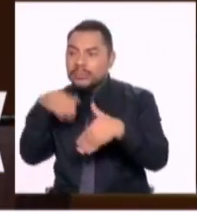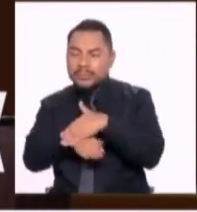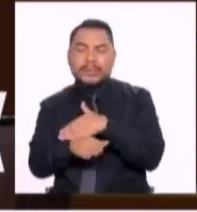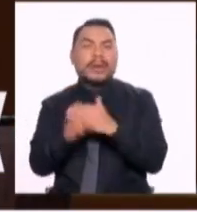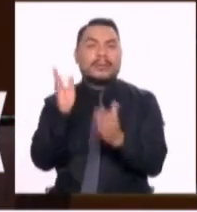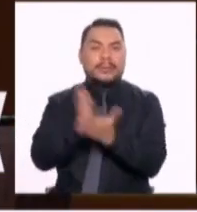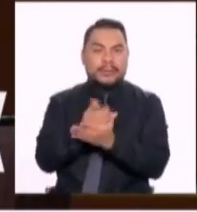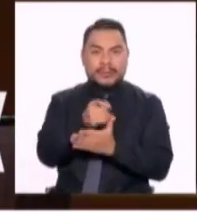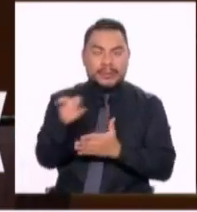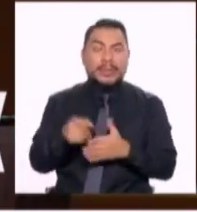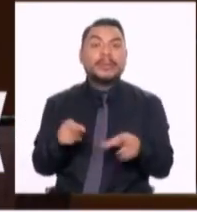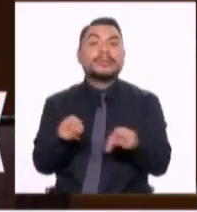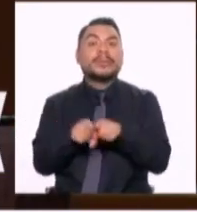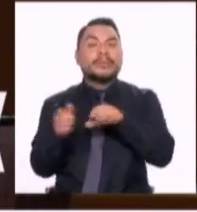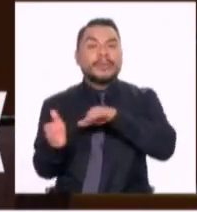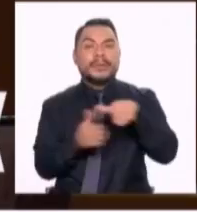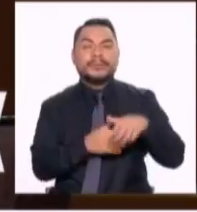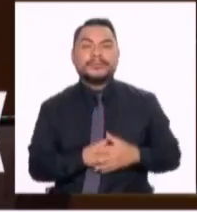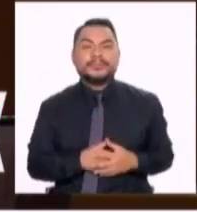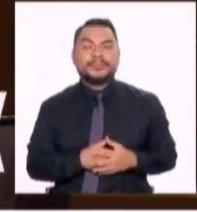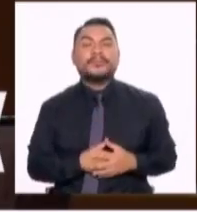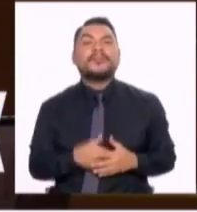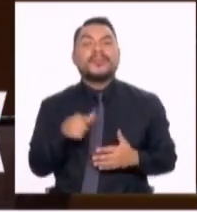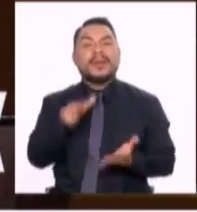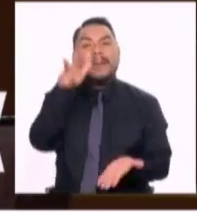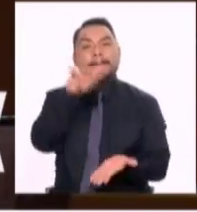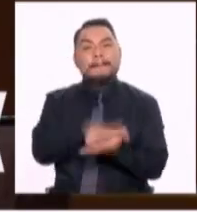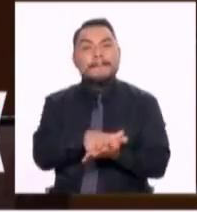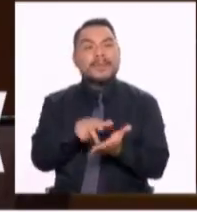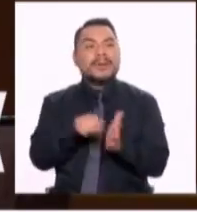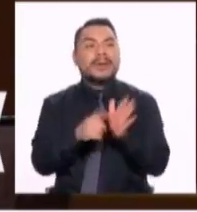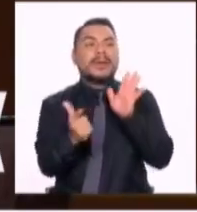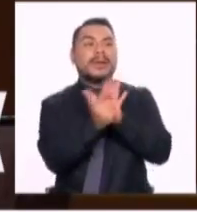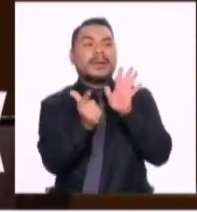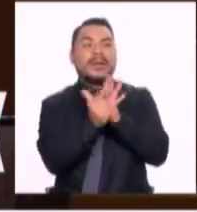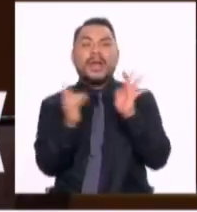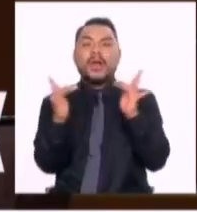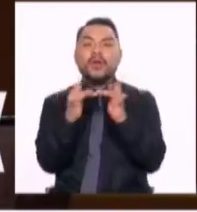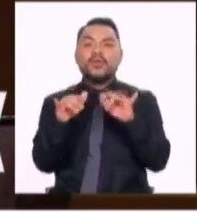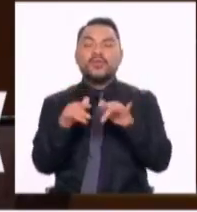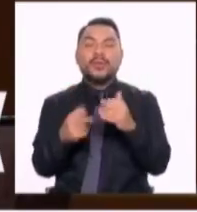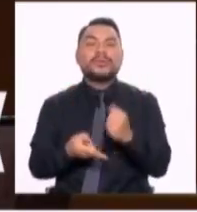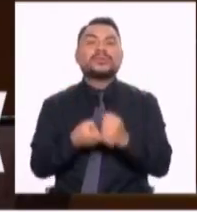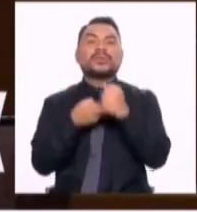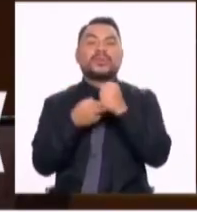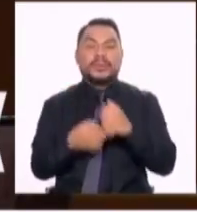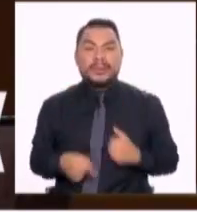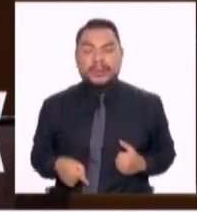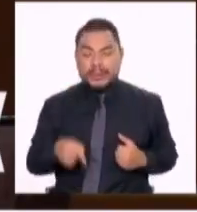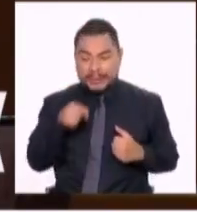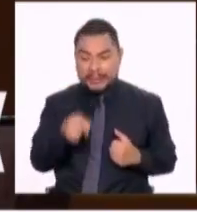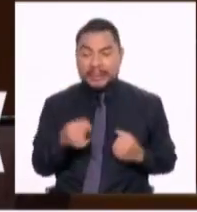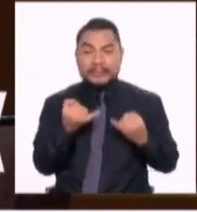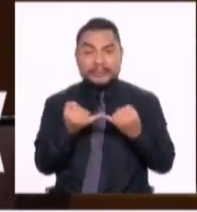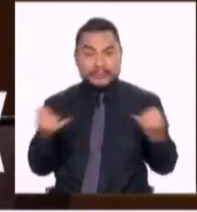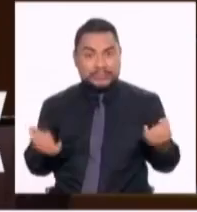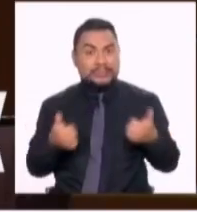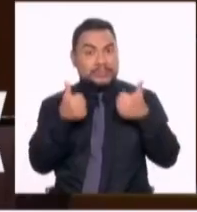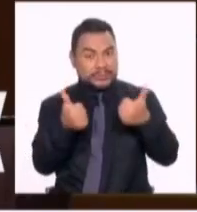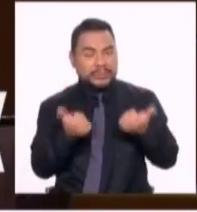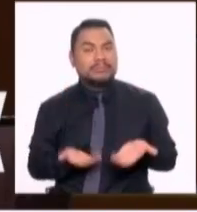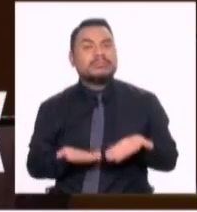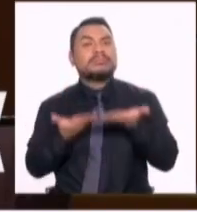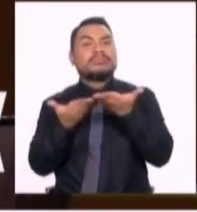hierro, tenemos zinc, tenemos cobre, tenemos litio, tenemos uranio, y cada día más pobre, y aumenta la